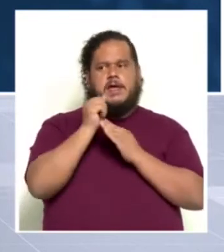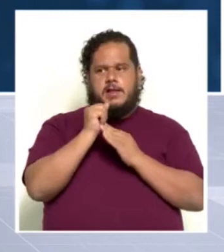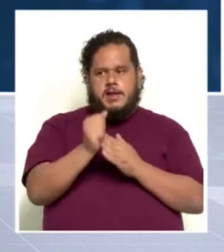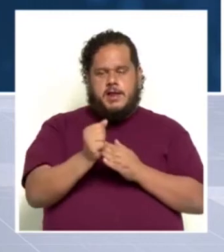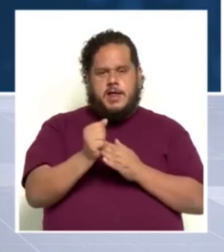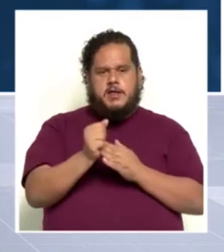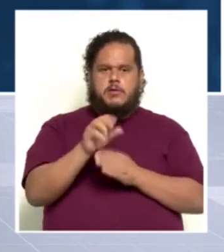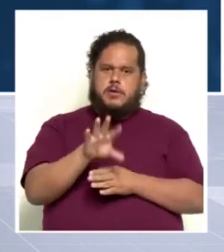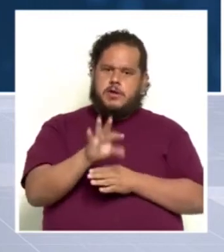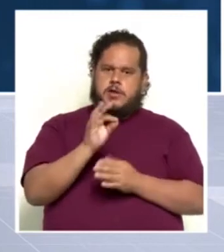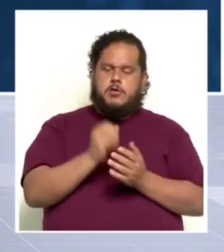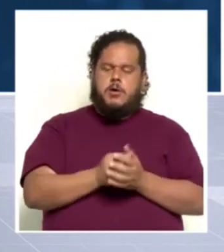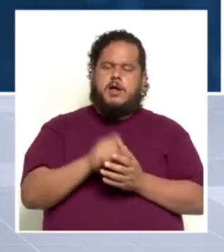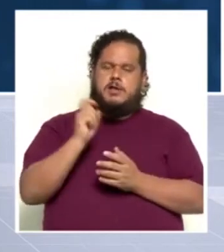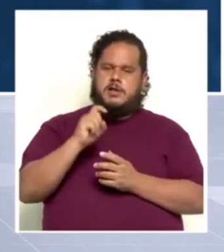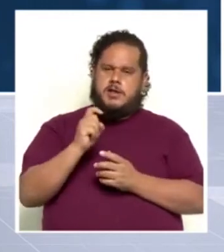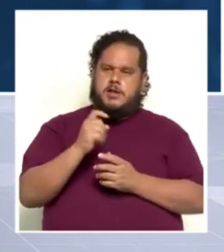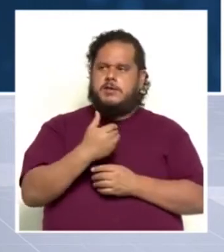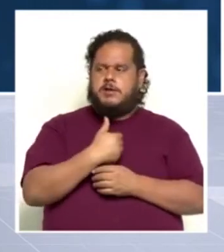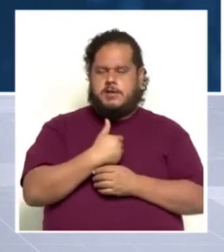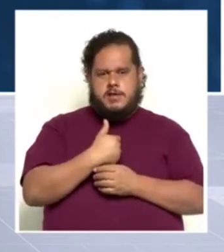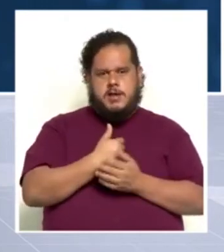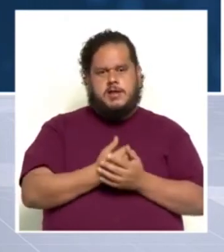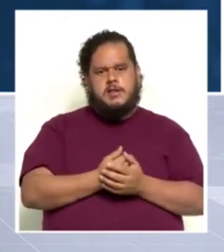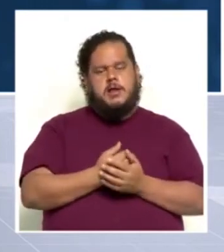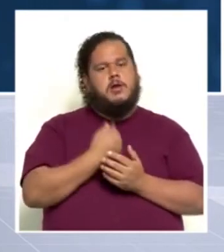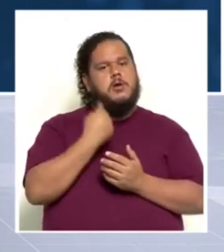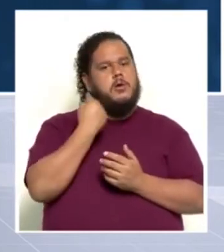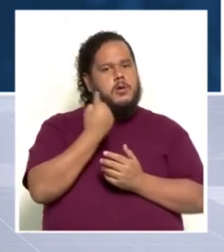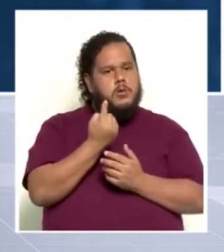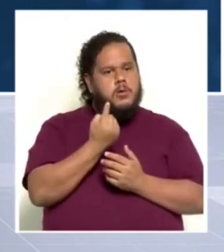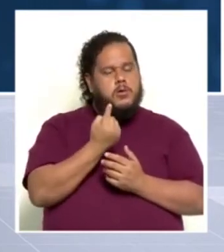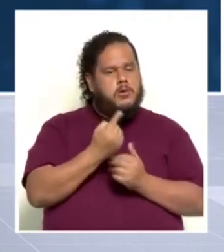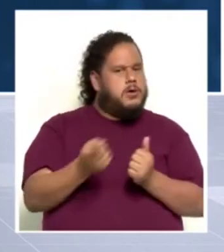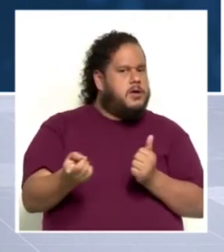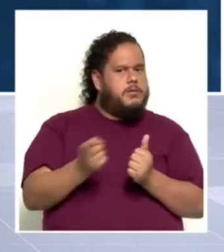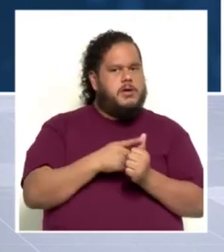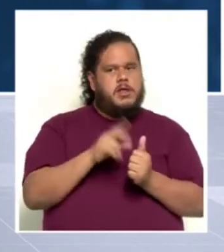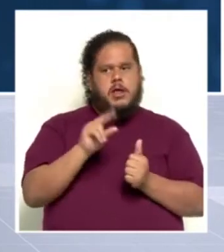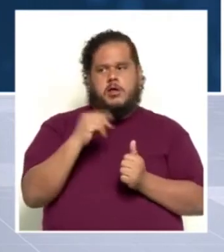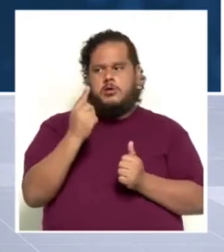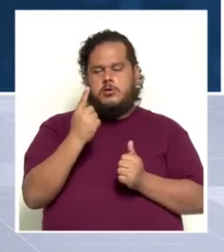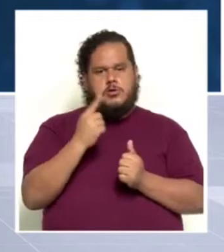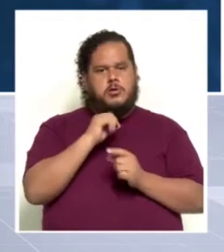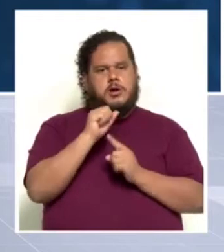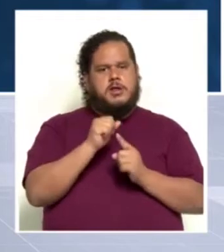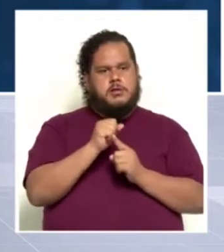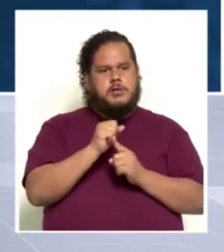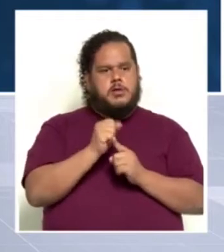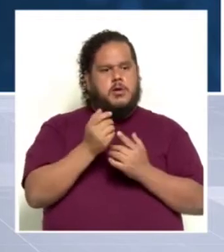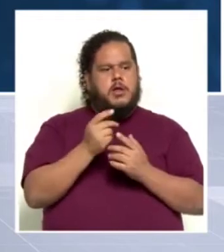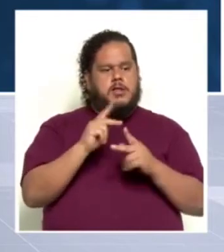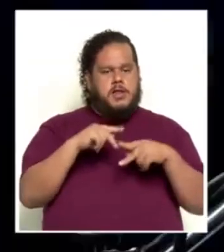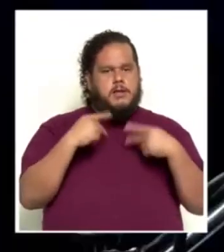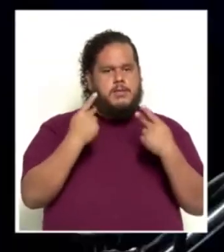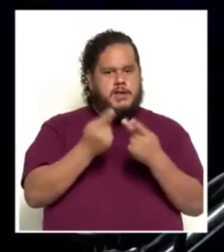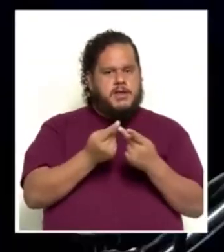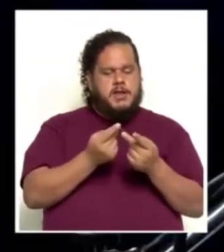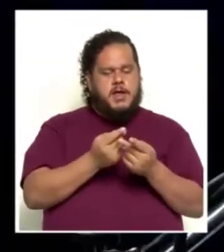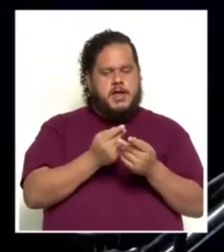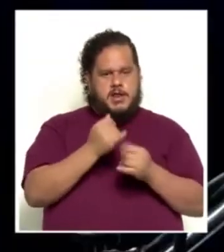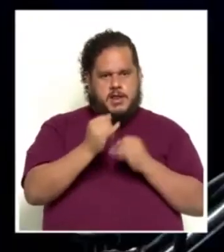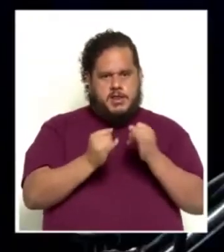escoja necesariamente tendrá que ser uno que priorice no solo la cohesión intrapartidaria, sino también